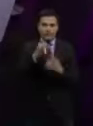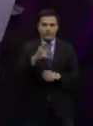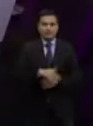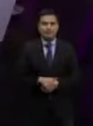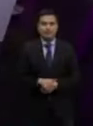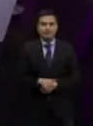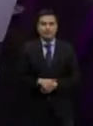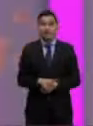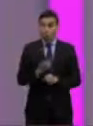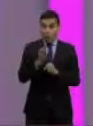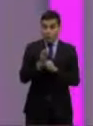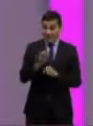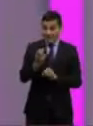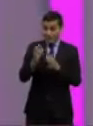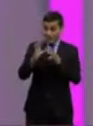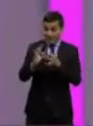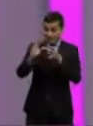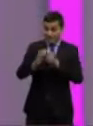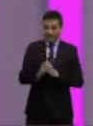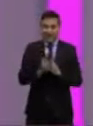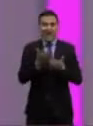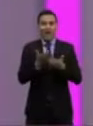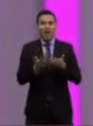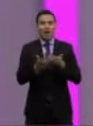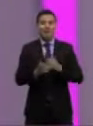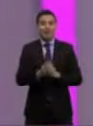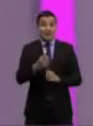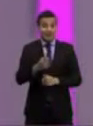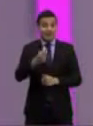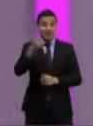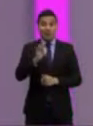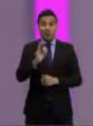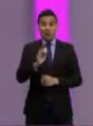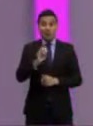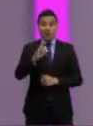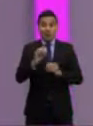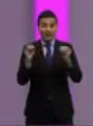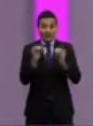así, con esta última intervención, llegamos al final de este primer foro de debate sobre la revocación de mandato.